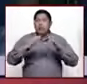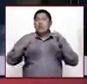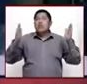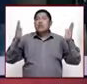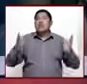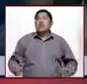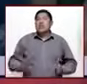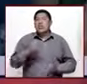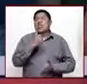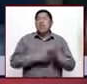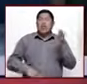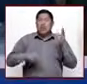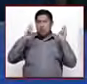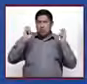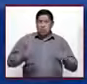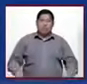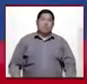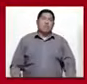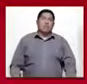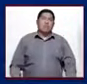Escuche cuál fue el motivo.